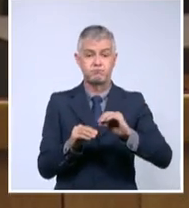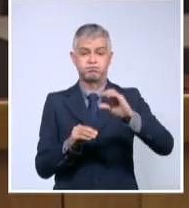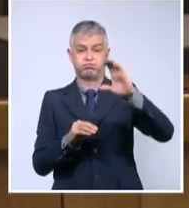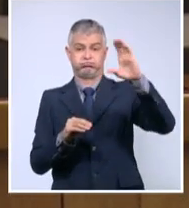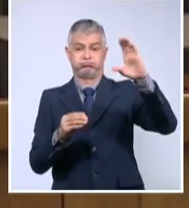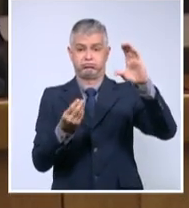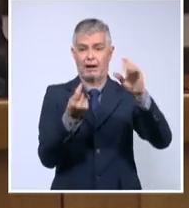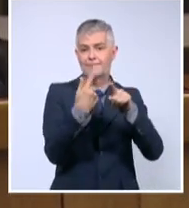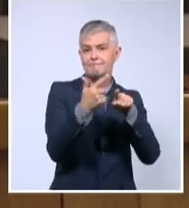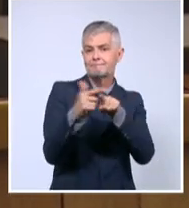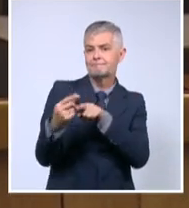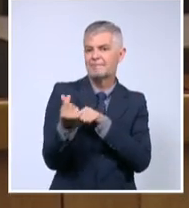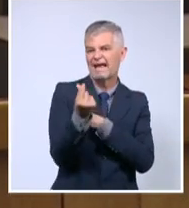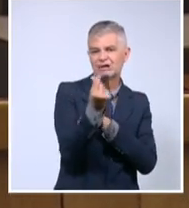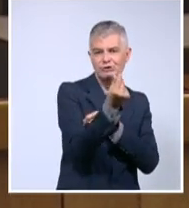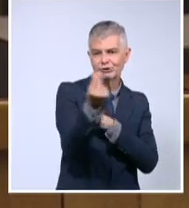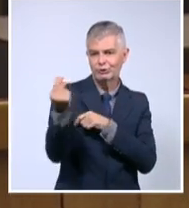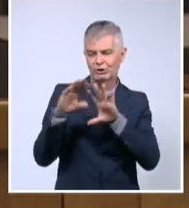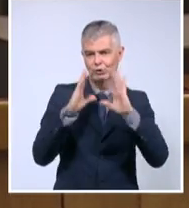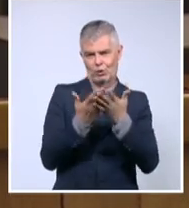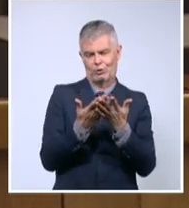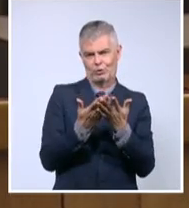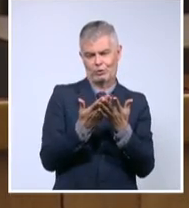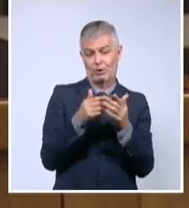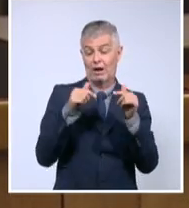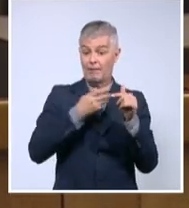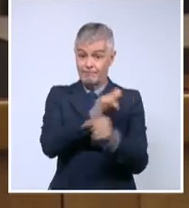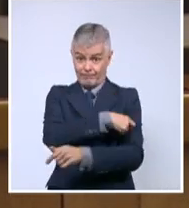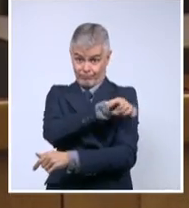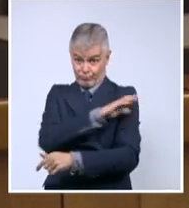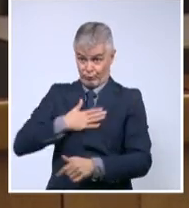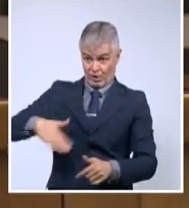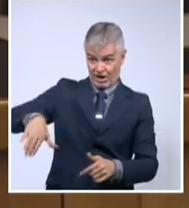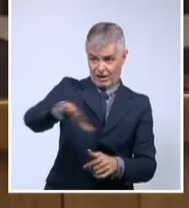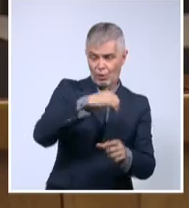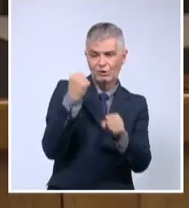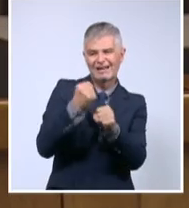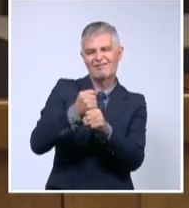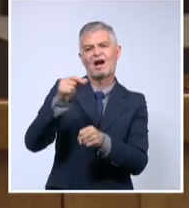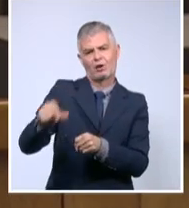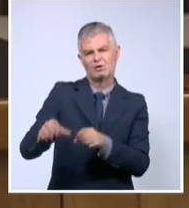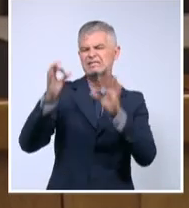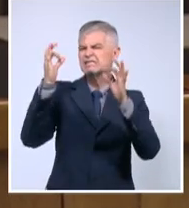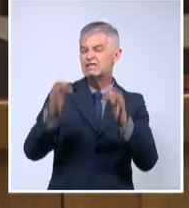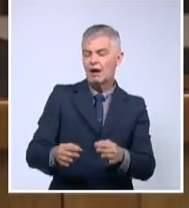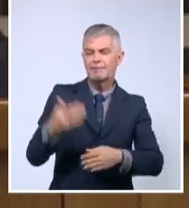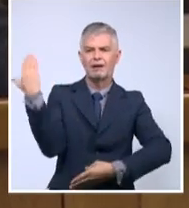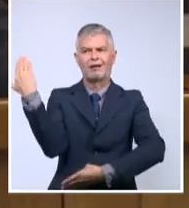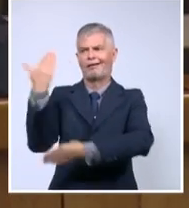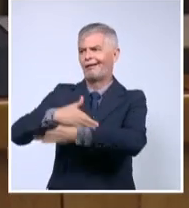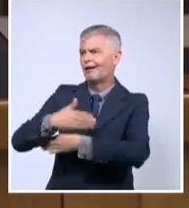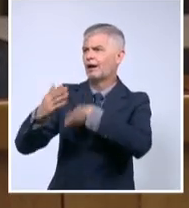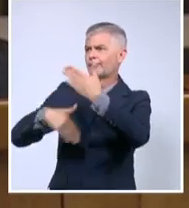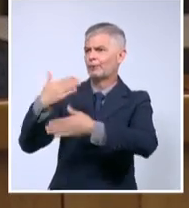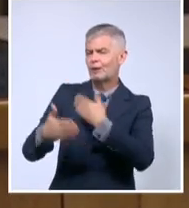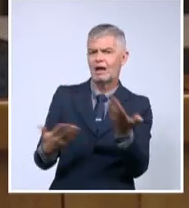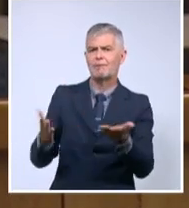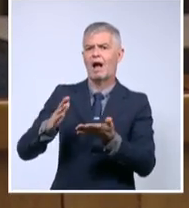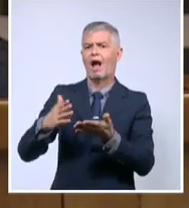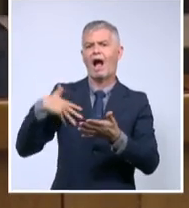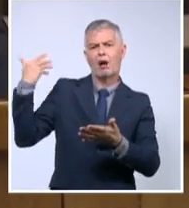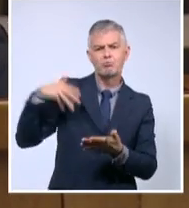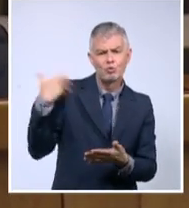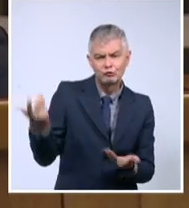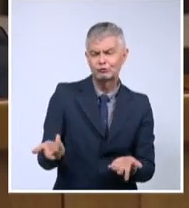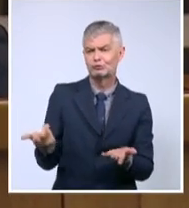los precios. Este pueblo noble y trabajador ha sobrevivido a todos los cercos y abusos imperiales con una extraordinaria dosis